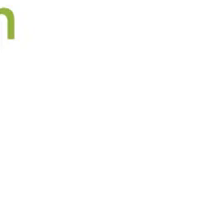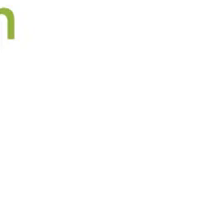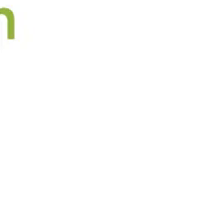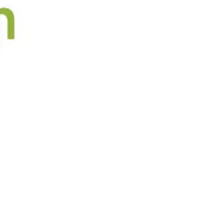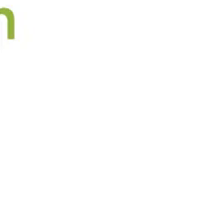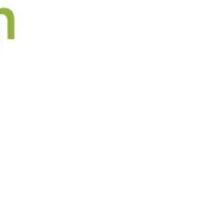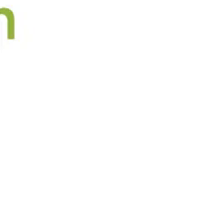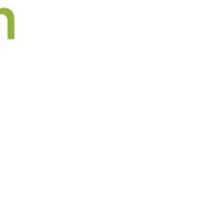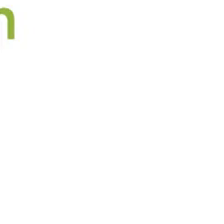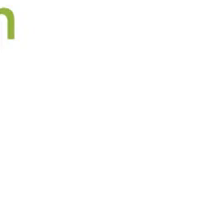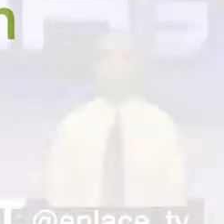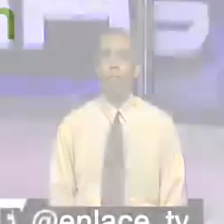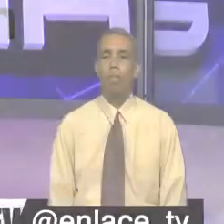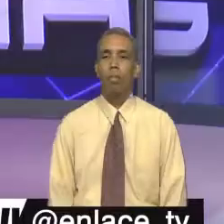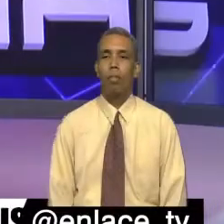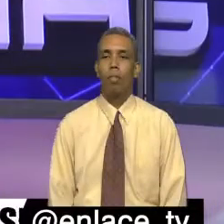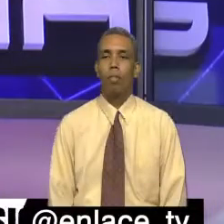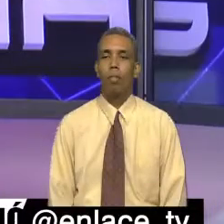601-0547.